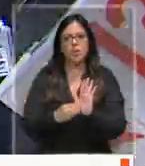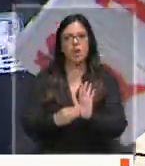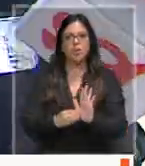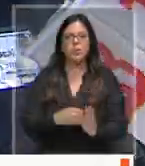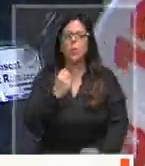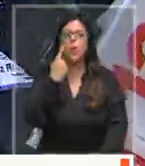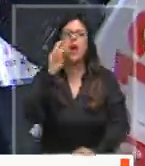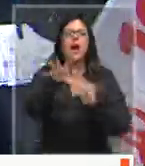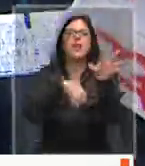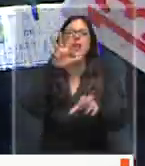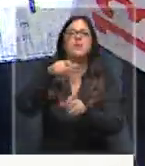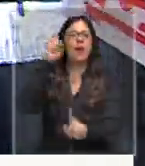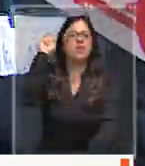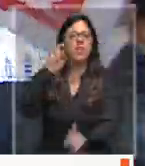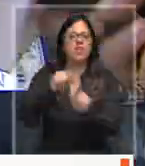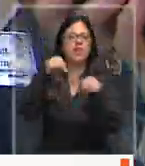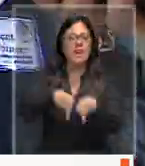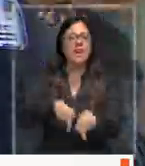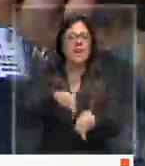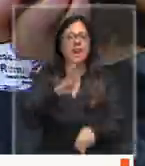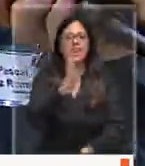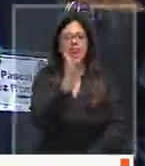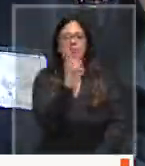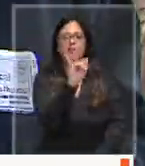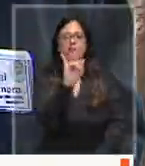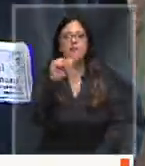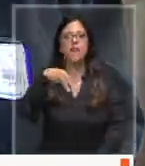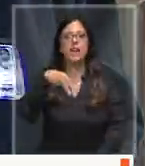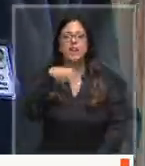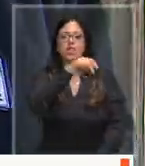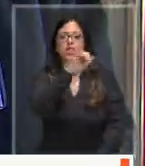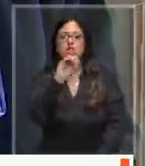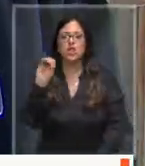su animal favorito del buen sol hoy día